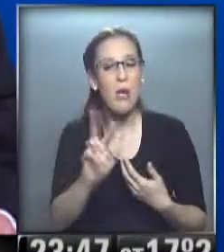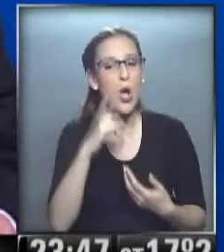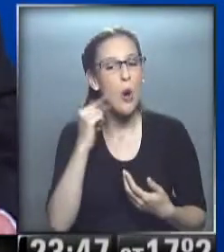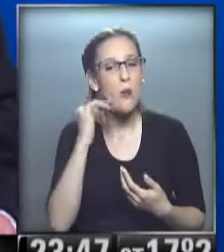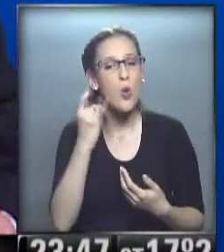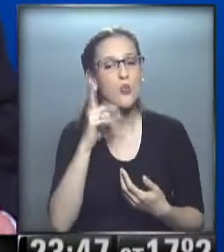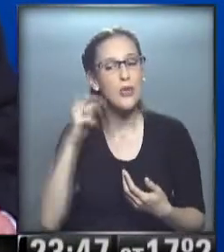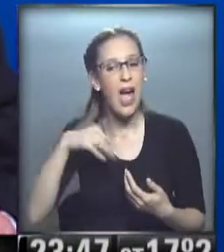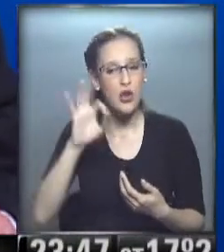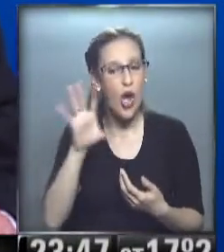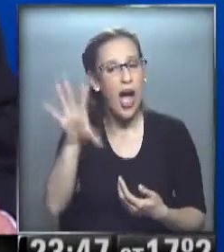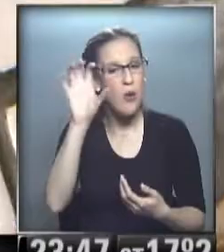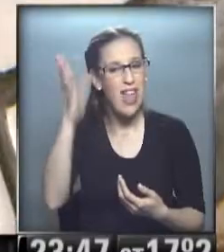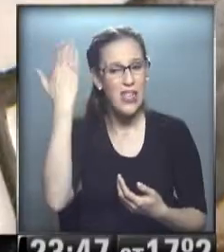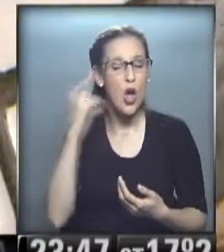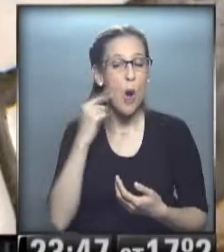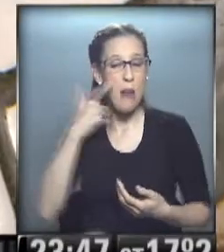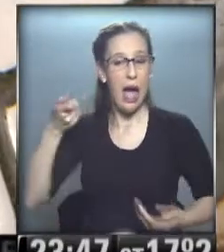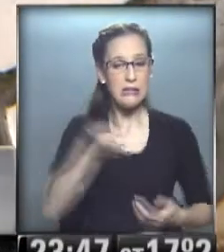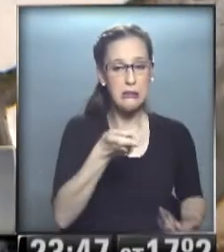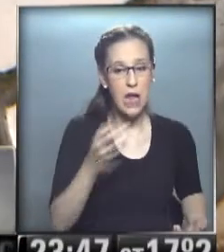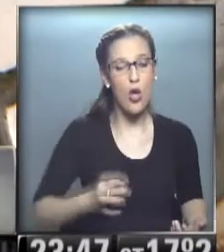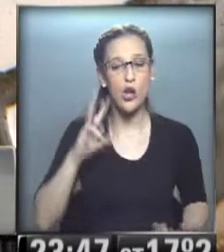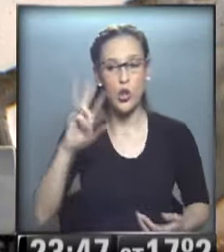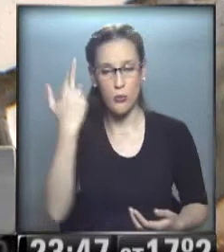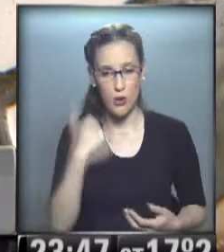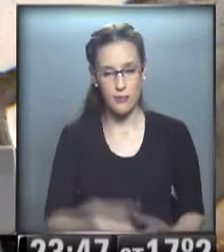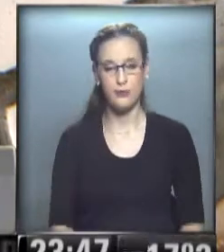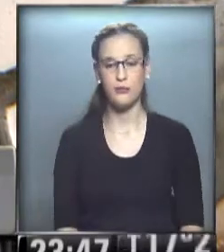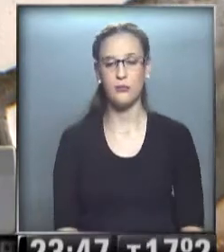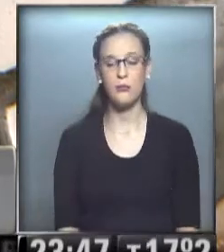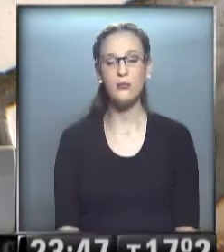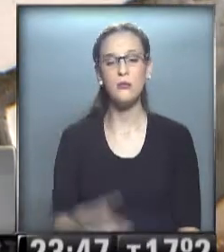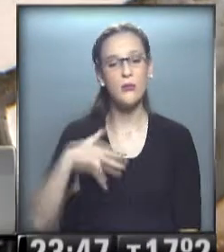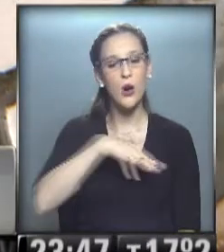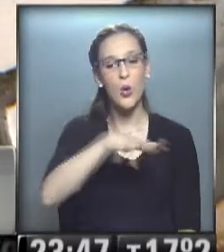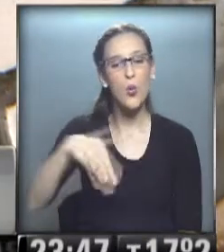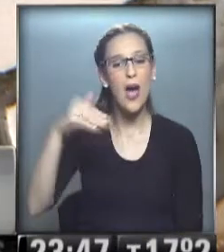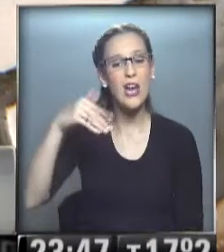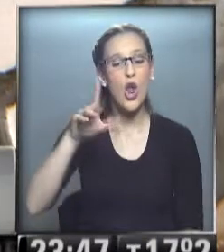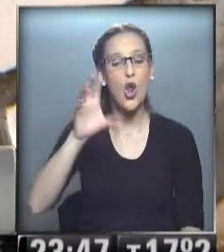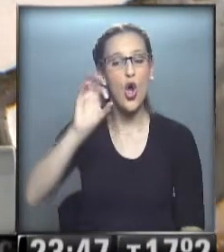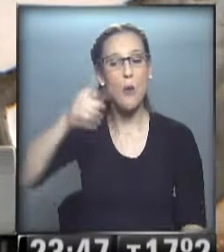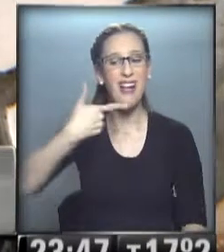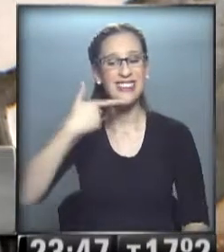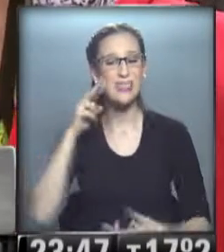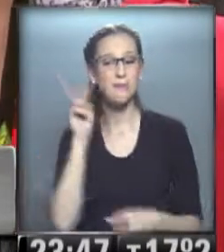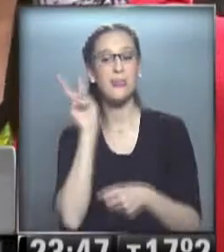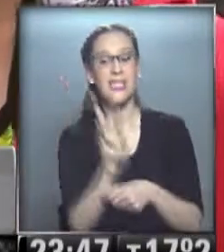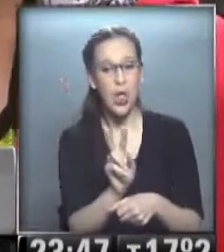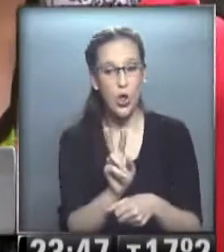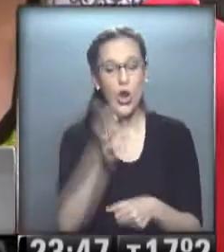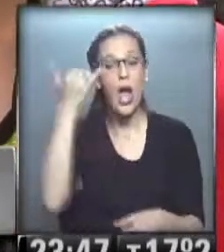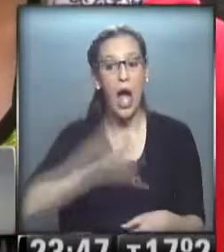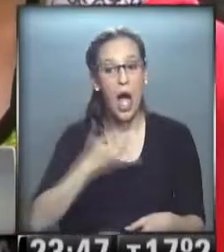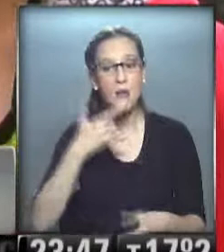y fue asesinado en el 2009. Este ex destacamento de Lomas del Mirador tuvo un proceso de